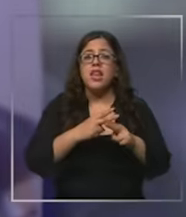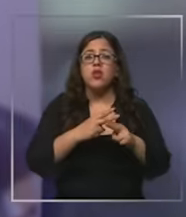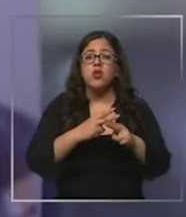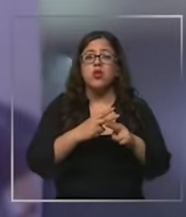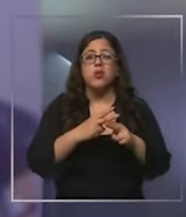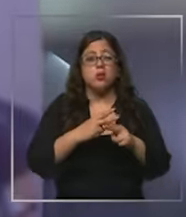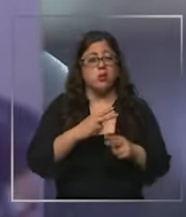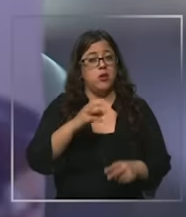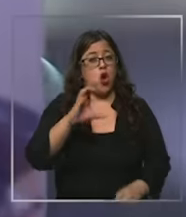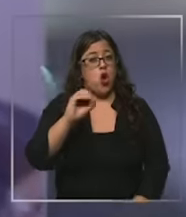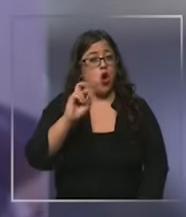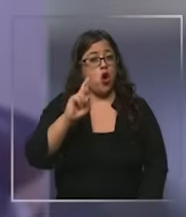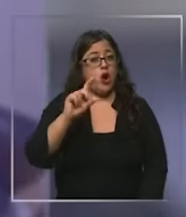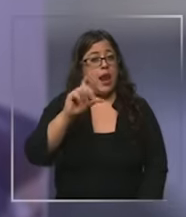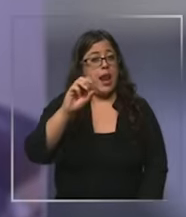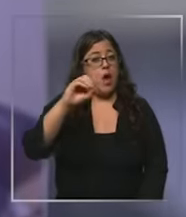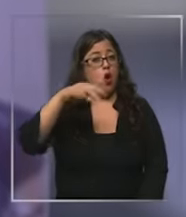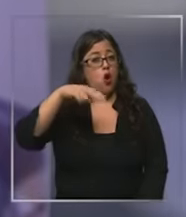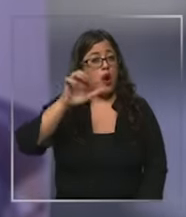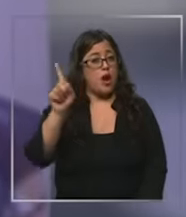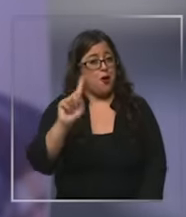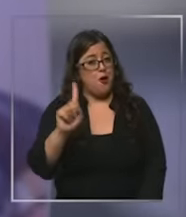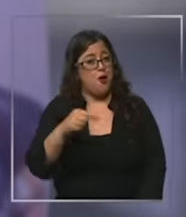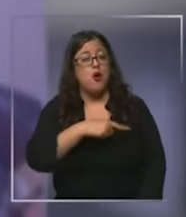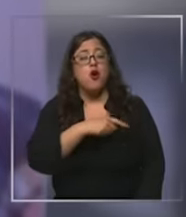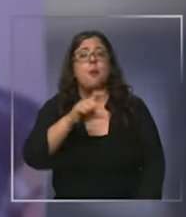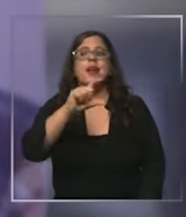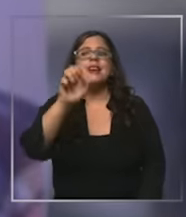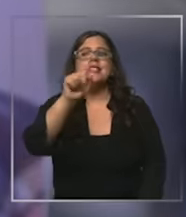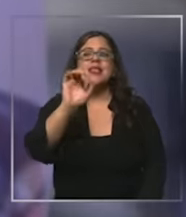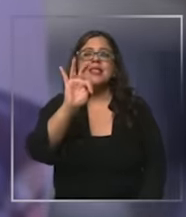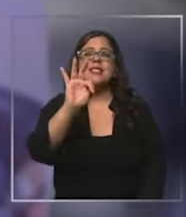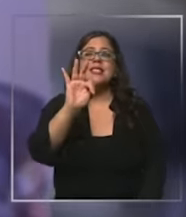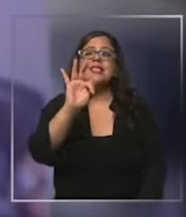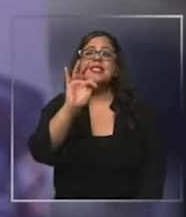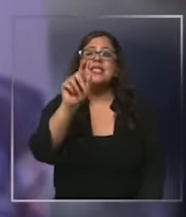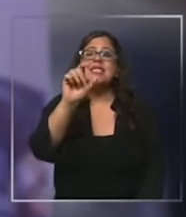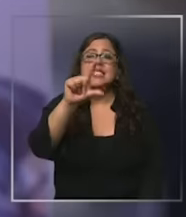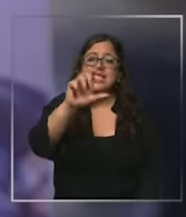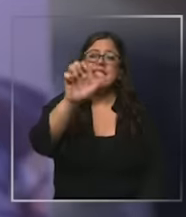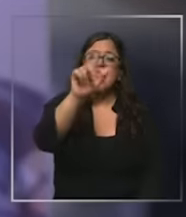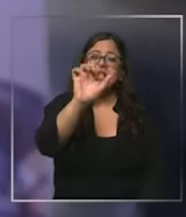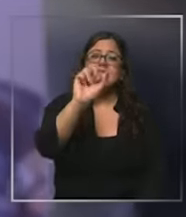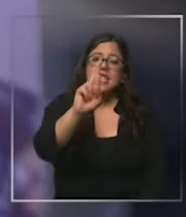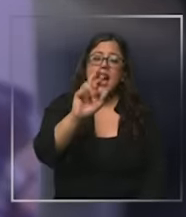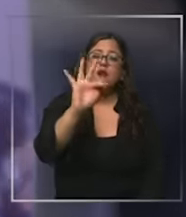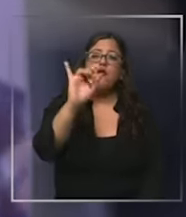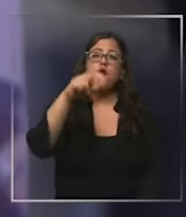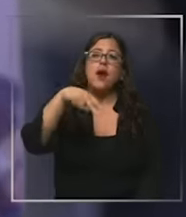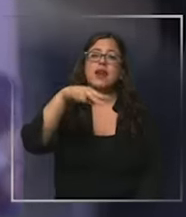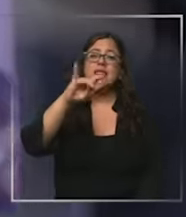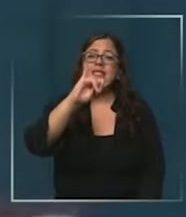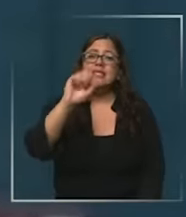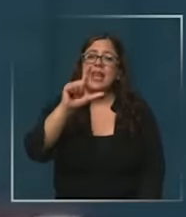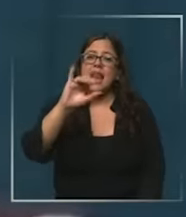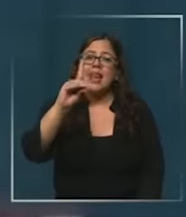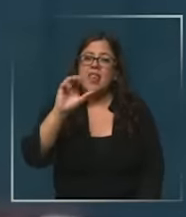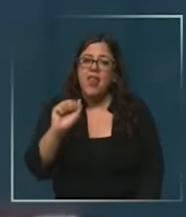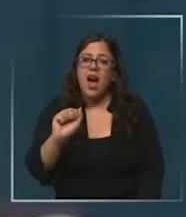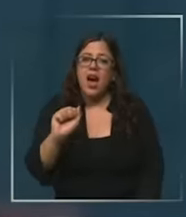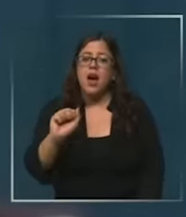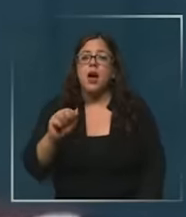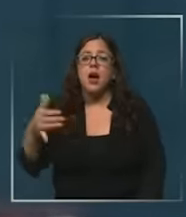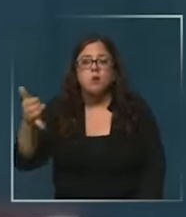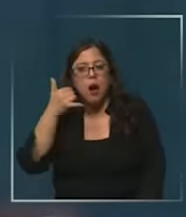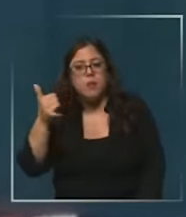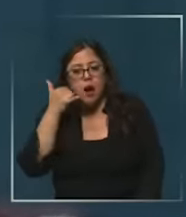de ser Corleone. Su nombre real, César Fuensalida Toledo, 47 años. Cada llamada telefónica que hacía